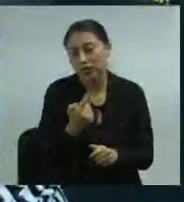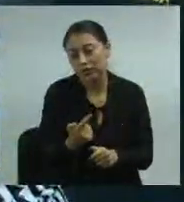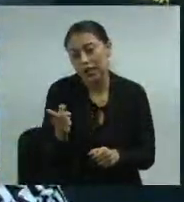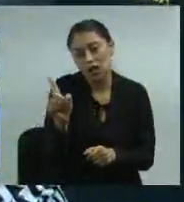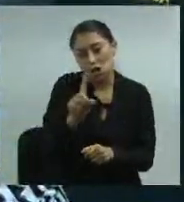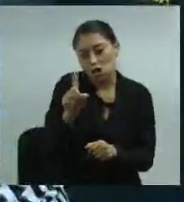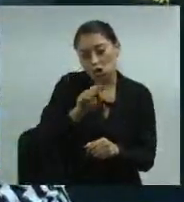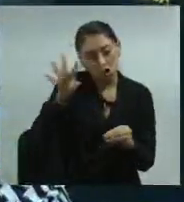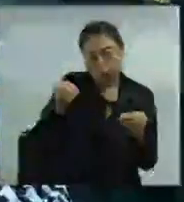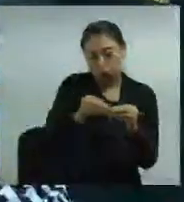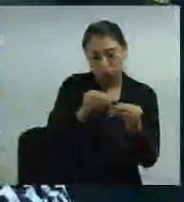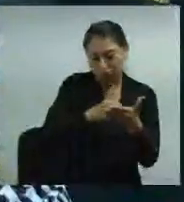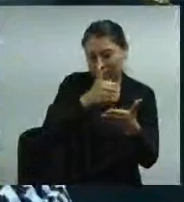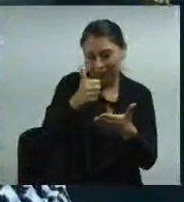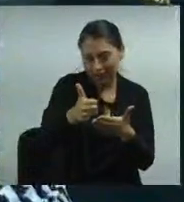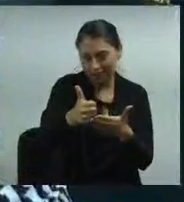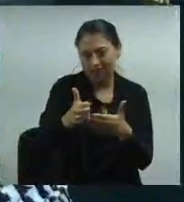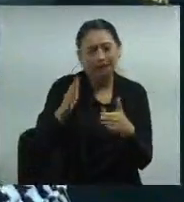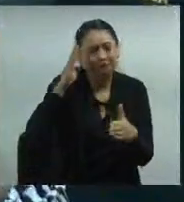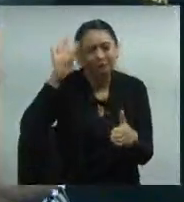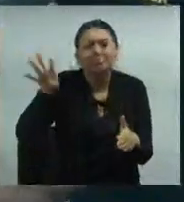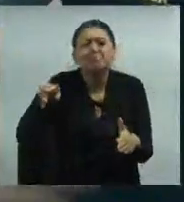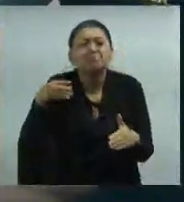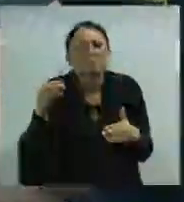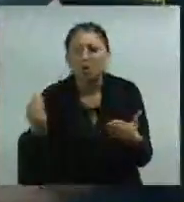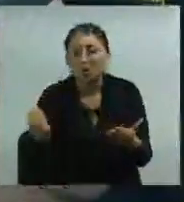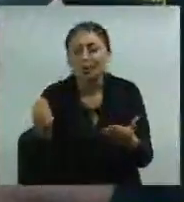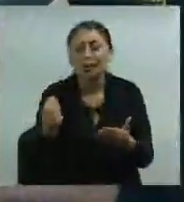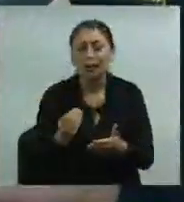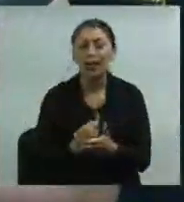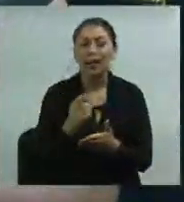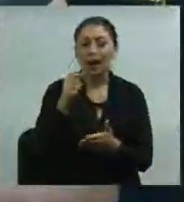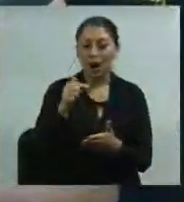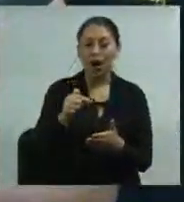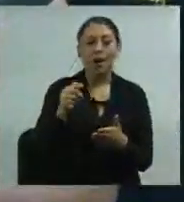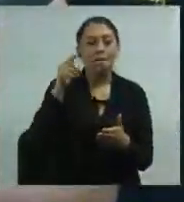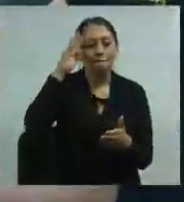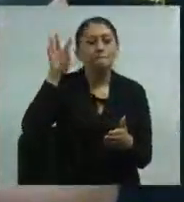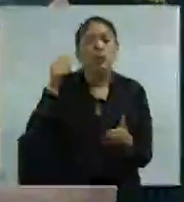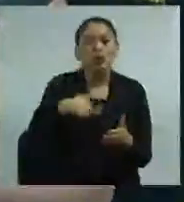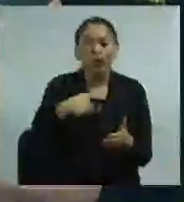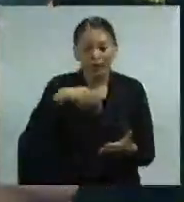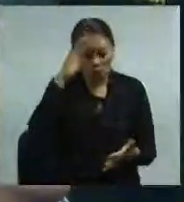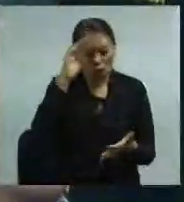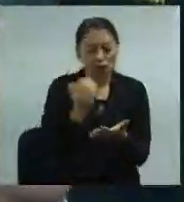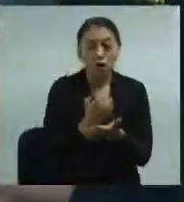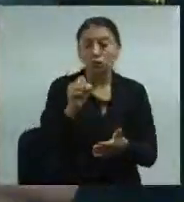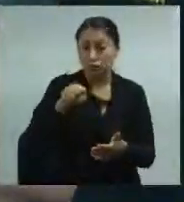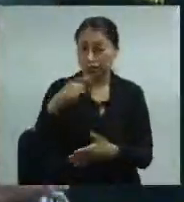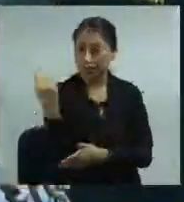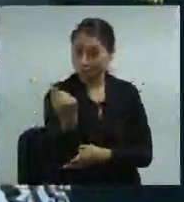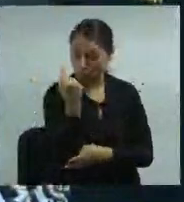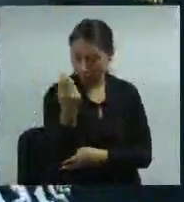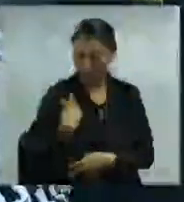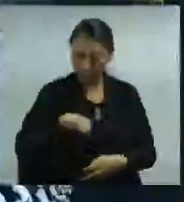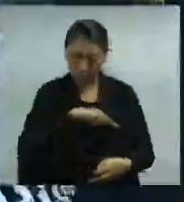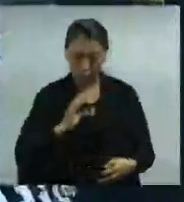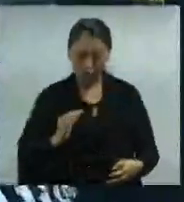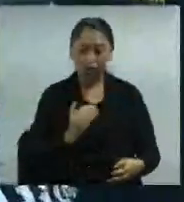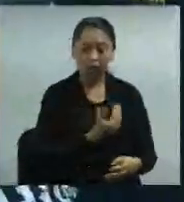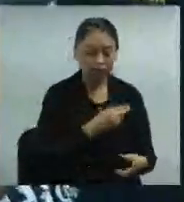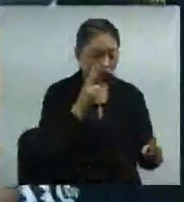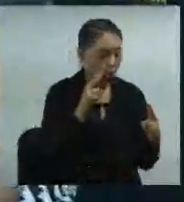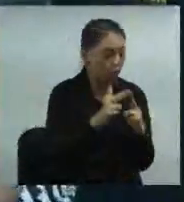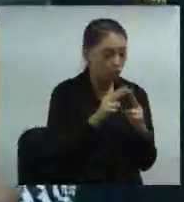quiso agendar. El motivo más importante y porque yo creo pertinente que podamos entrar como Congreso a conocer este